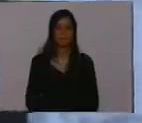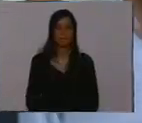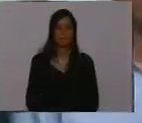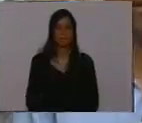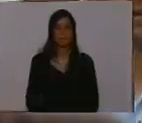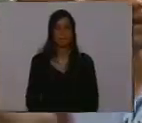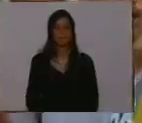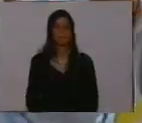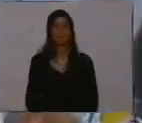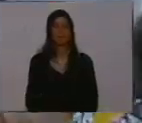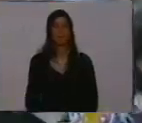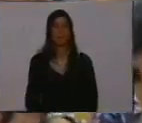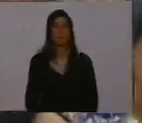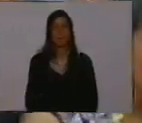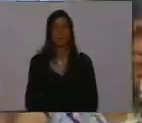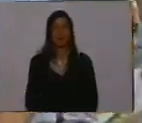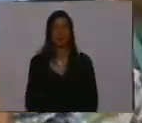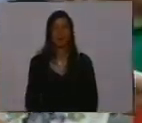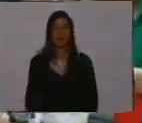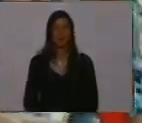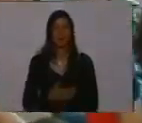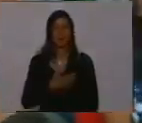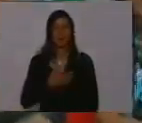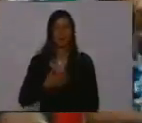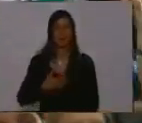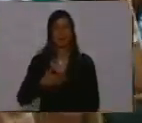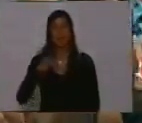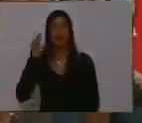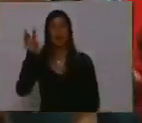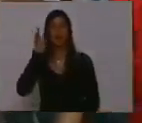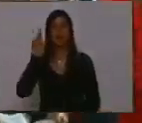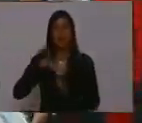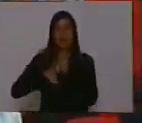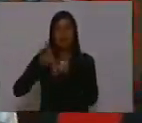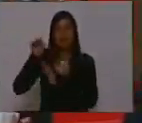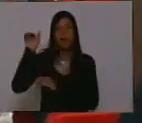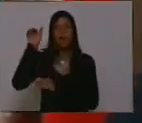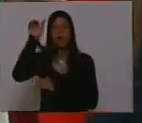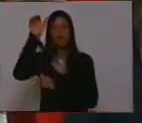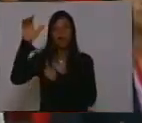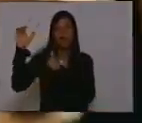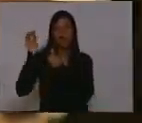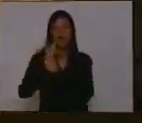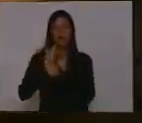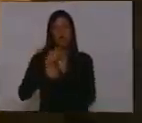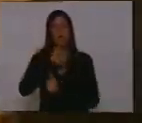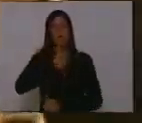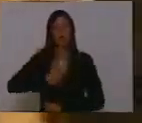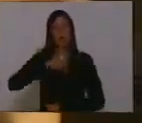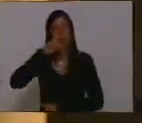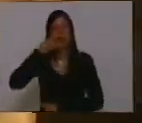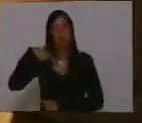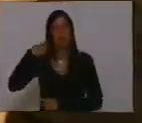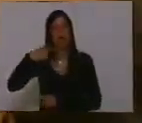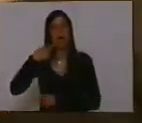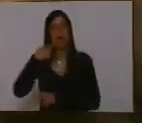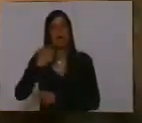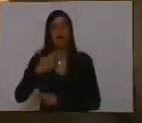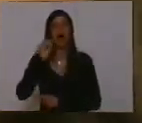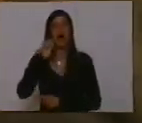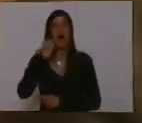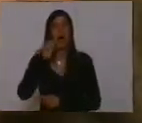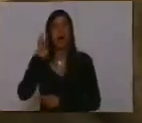Si queremos ganar de verdad el porvenir, como dice el presidente Maduro, será con la